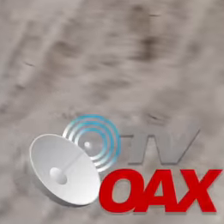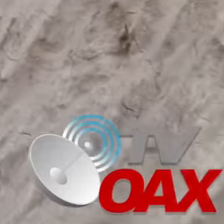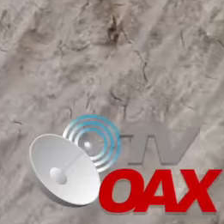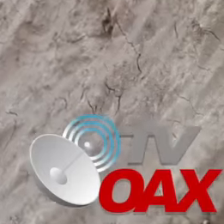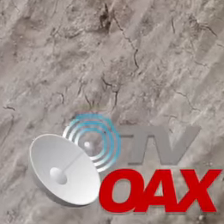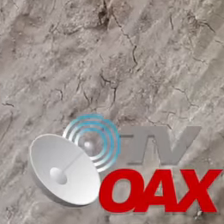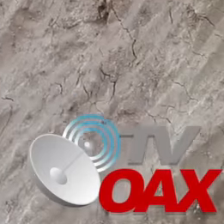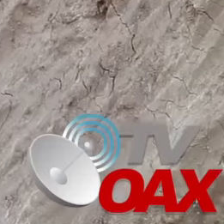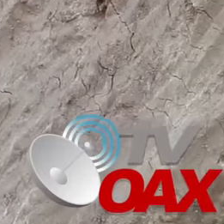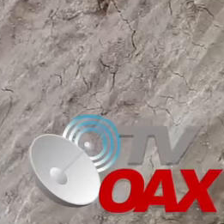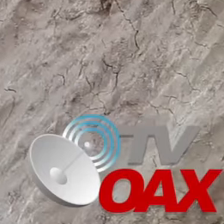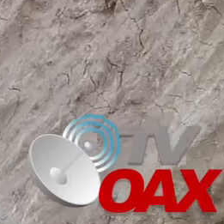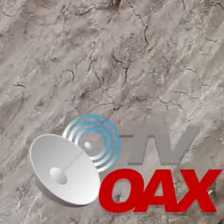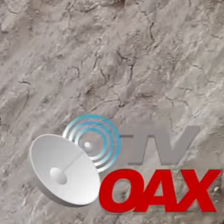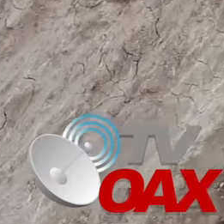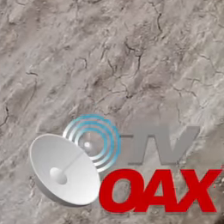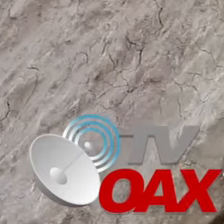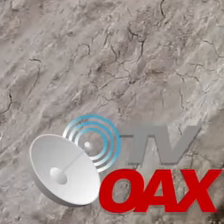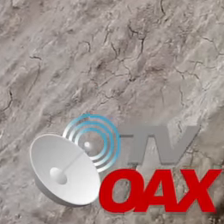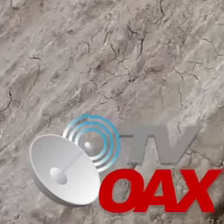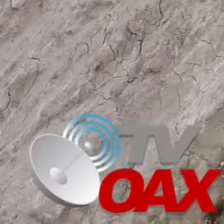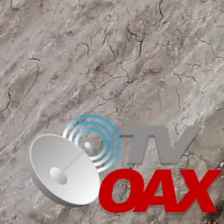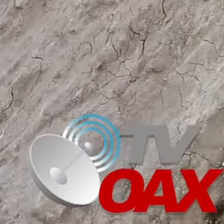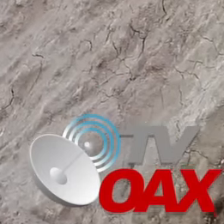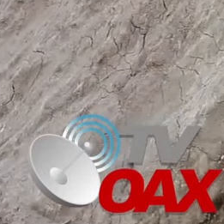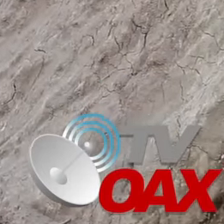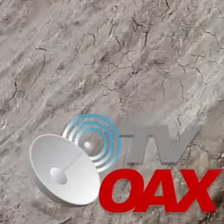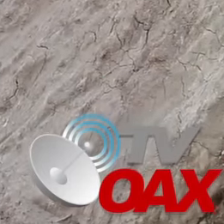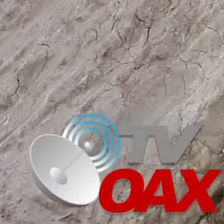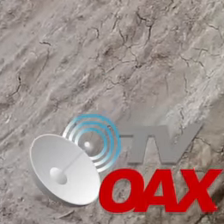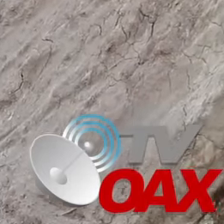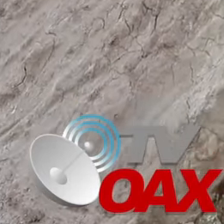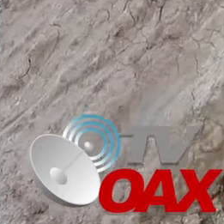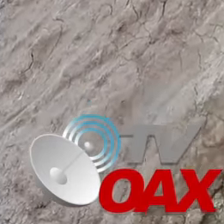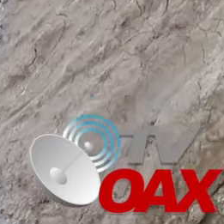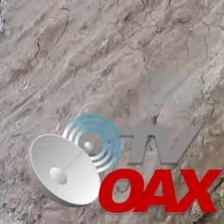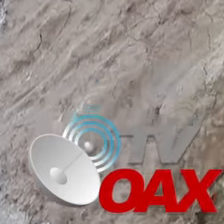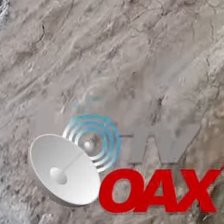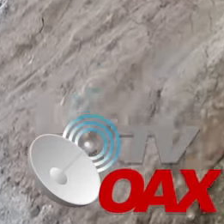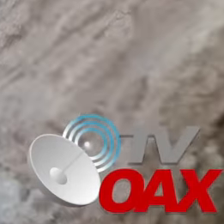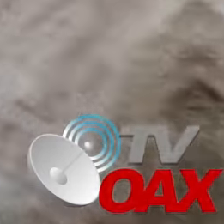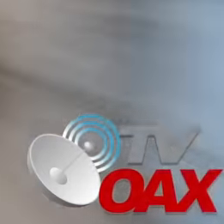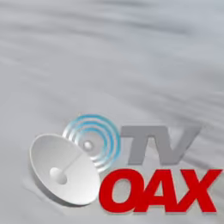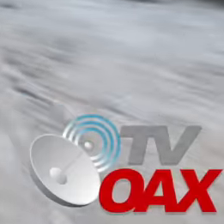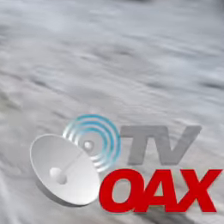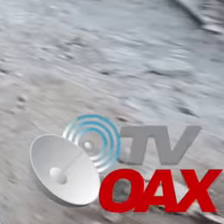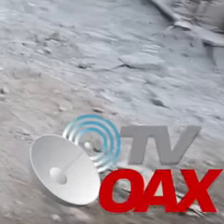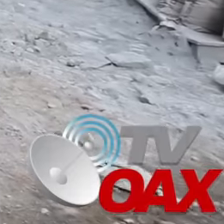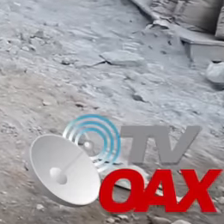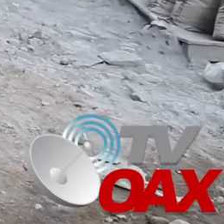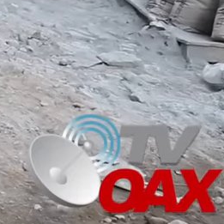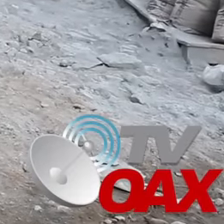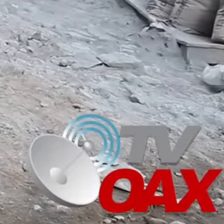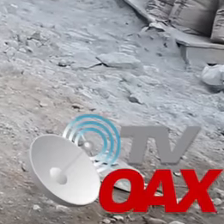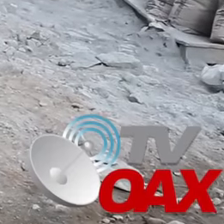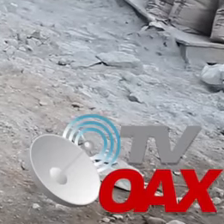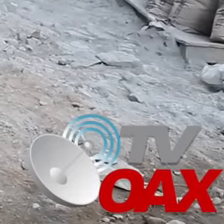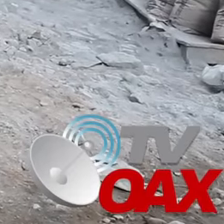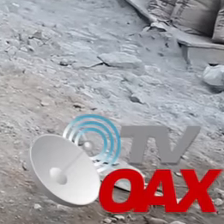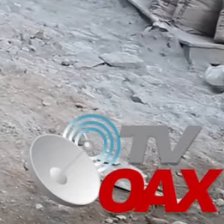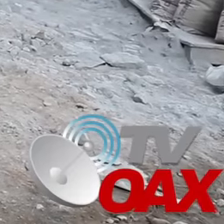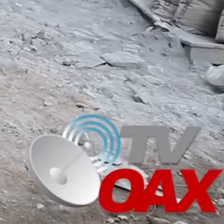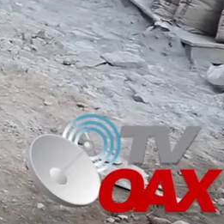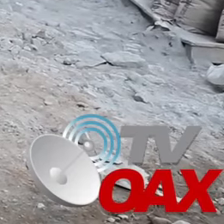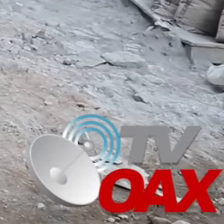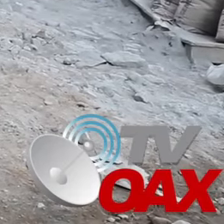los 222 caminos de mano de obra artesanal en Oaxaca, que comunica a las comunidades más apartadas